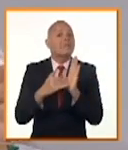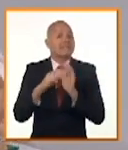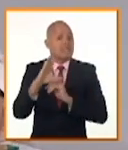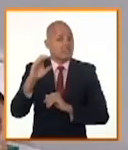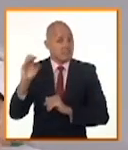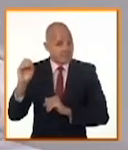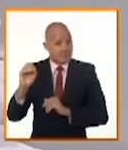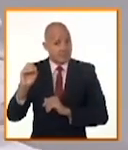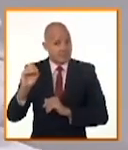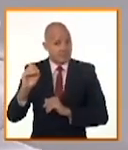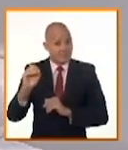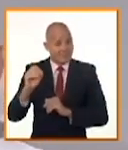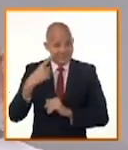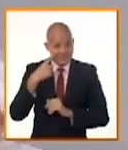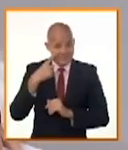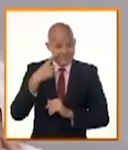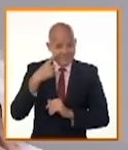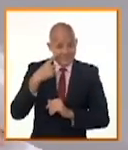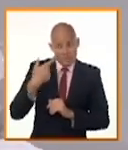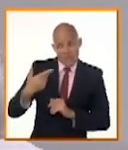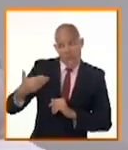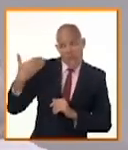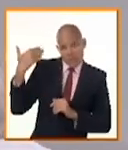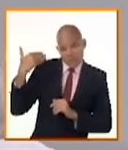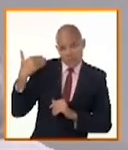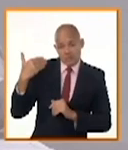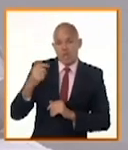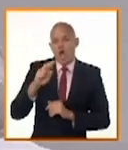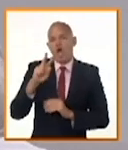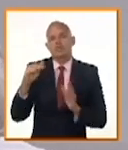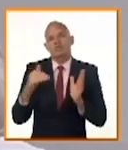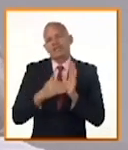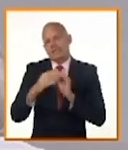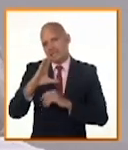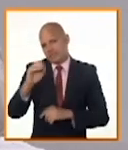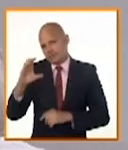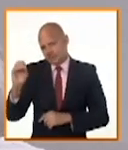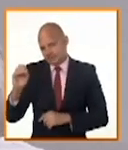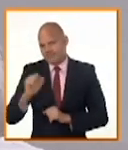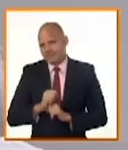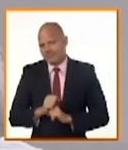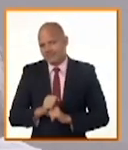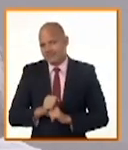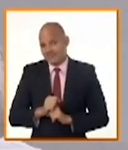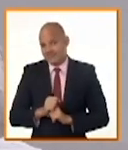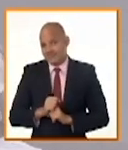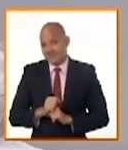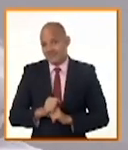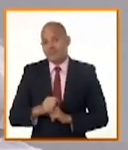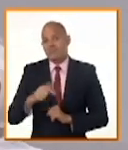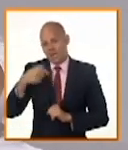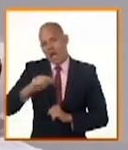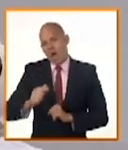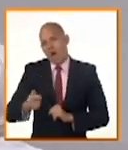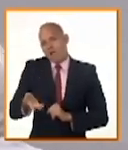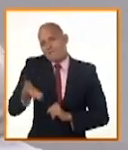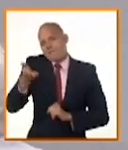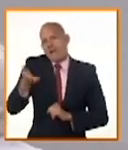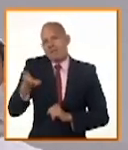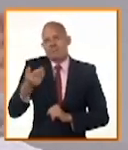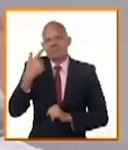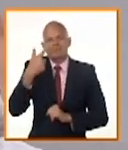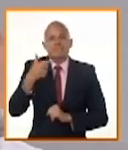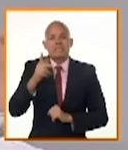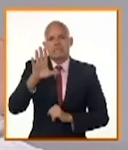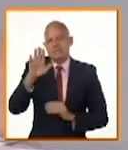antes era Solo dos mil quinientos dos mil quinientos pesos y solamente era para las personas jurídicas o sea para las personas estatales personas jurídicas estatales en este momento ya la